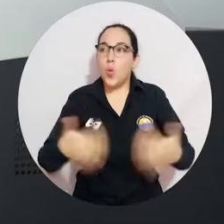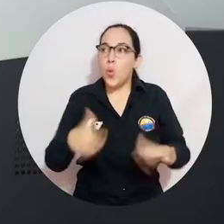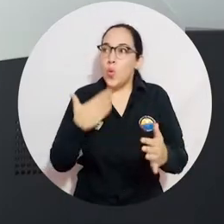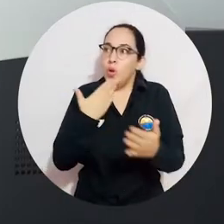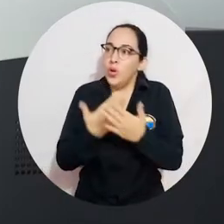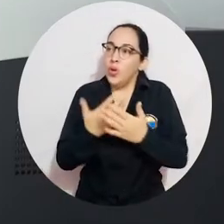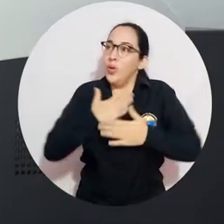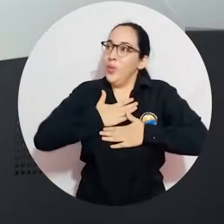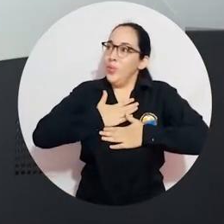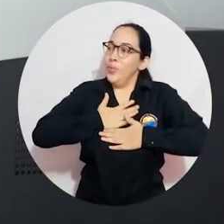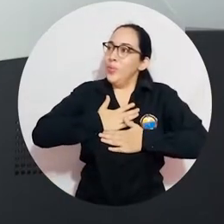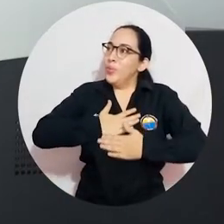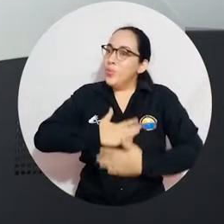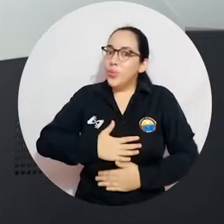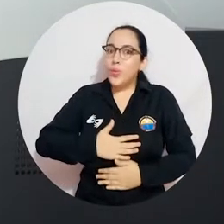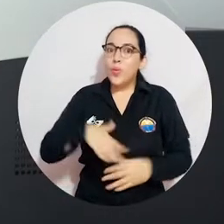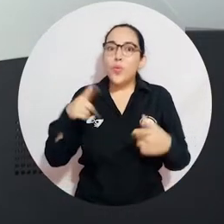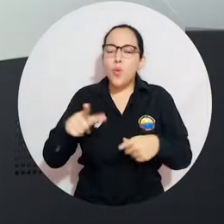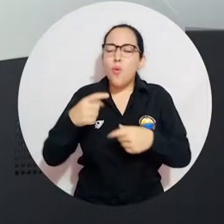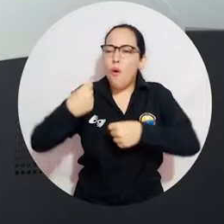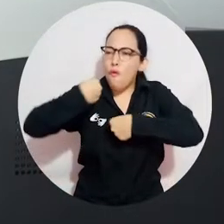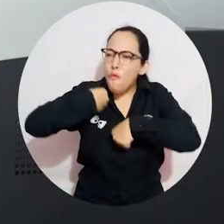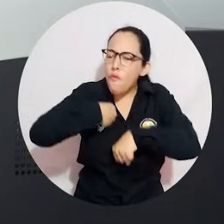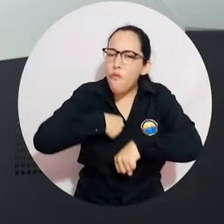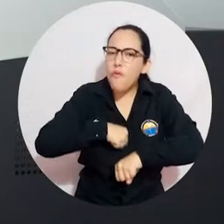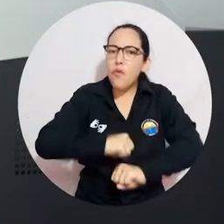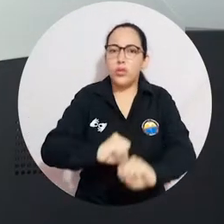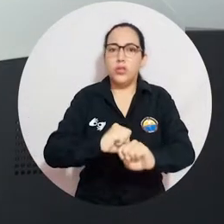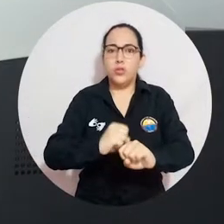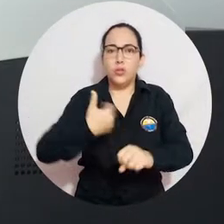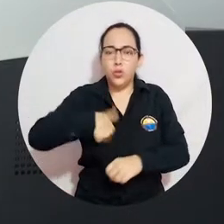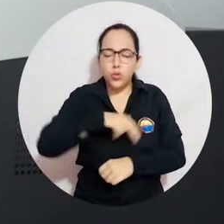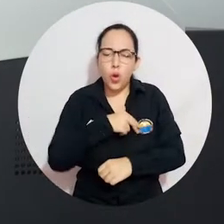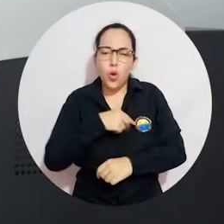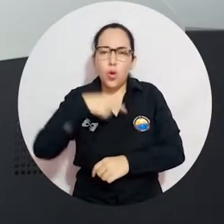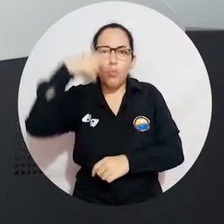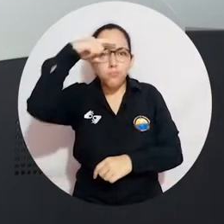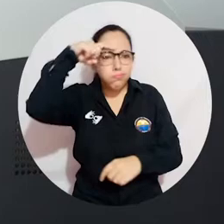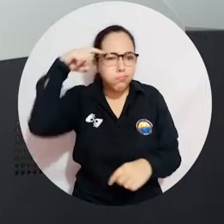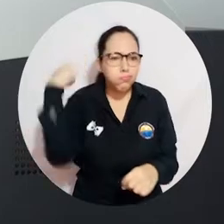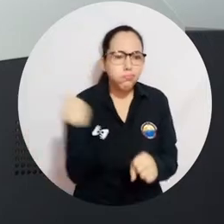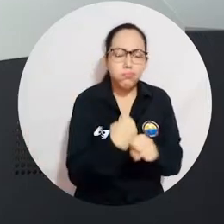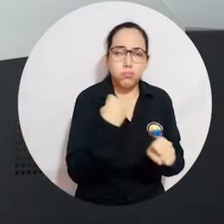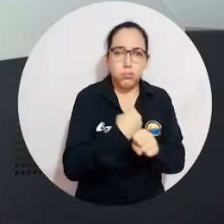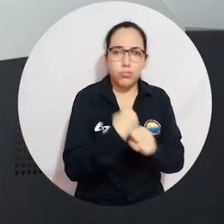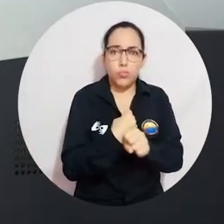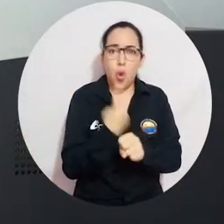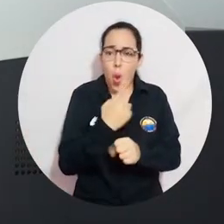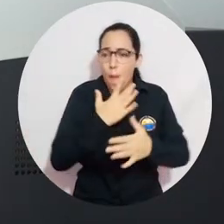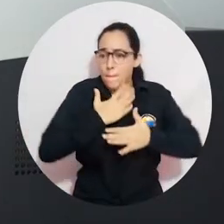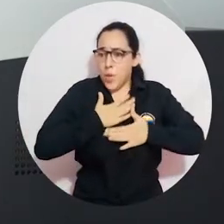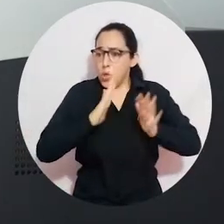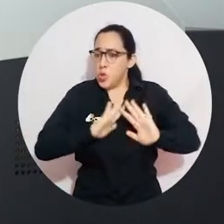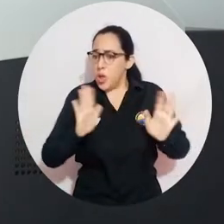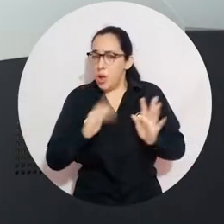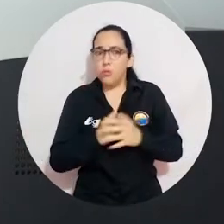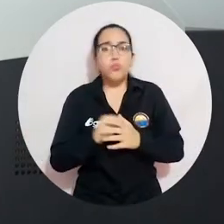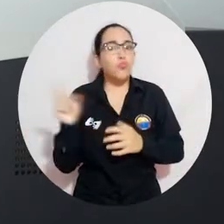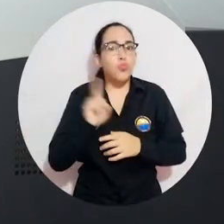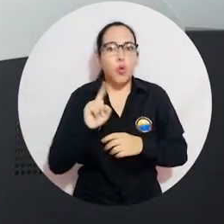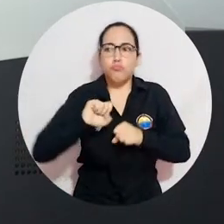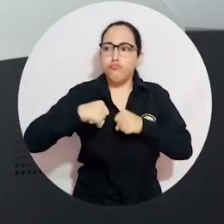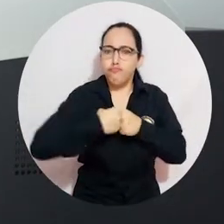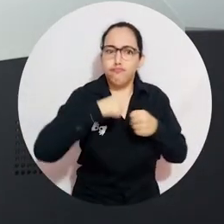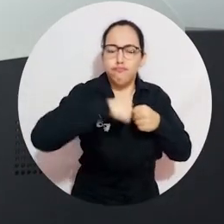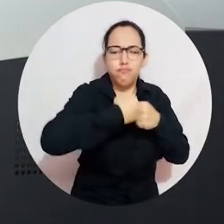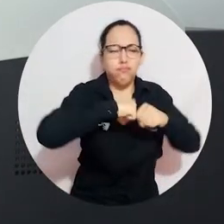recibir hoy parte de ese esfuerzo que hemos venido trabajando en el grupo, porque no ha sido algo mío solamente,